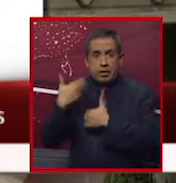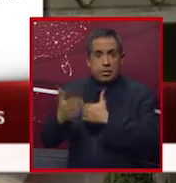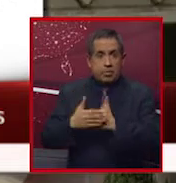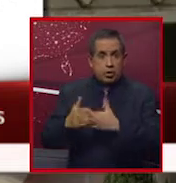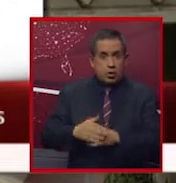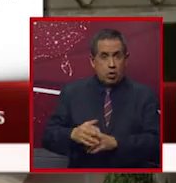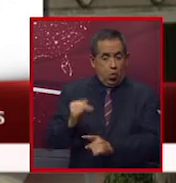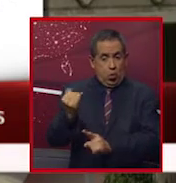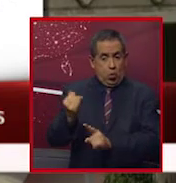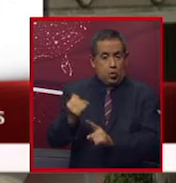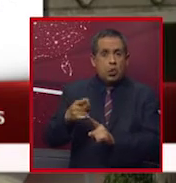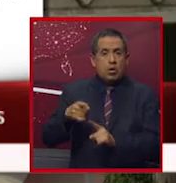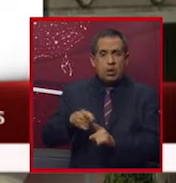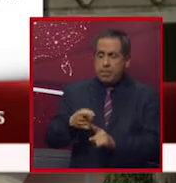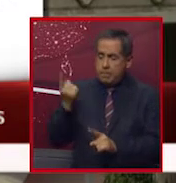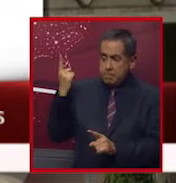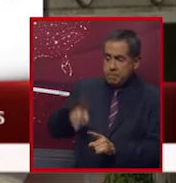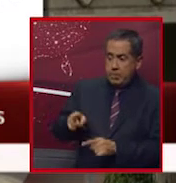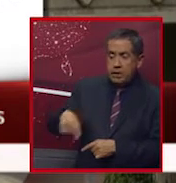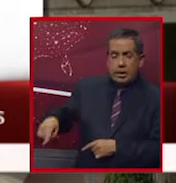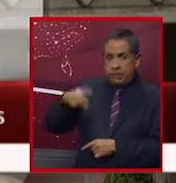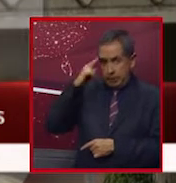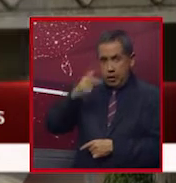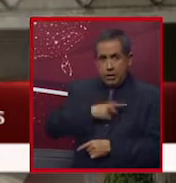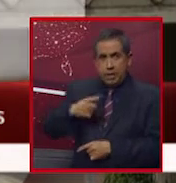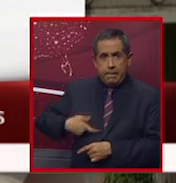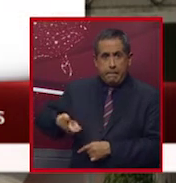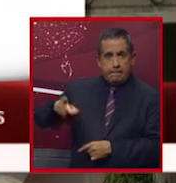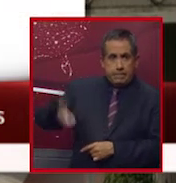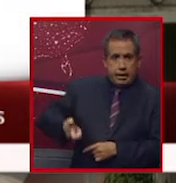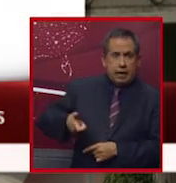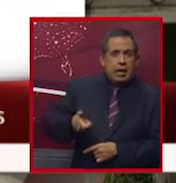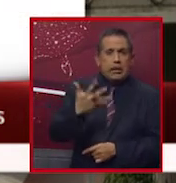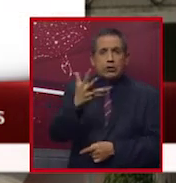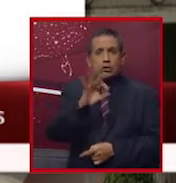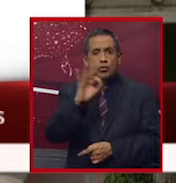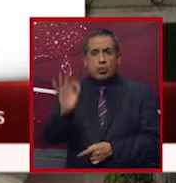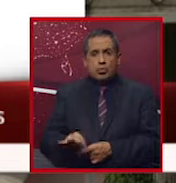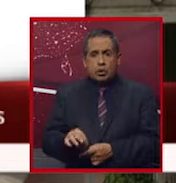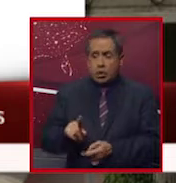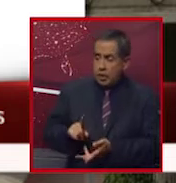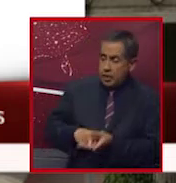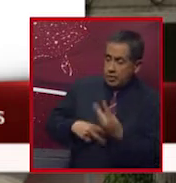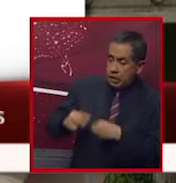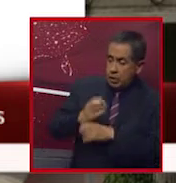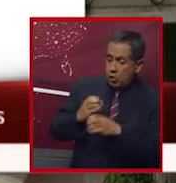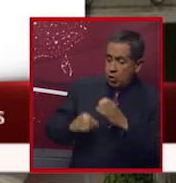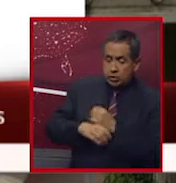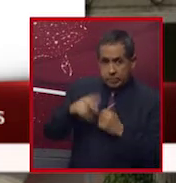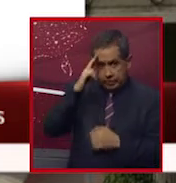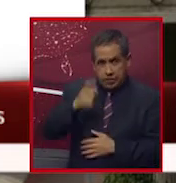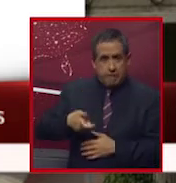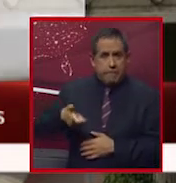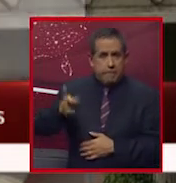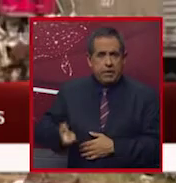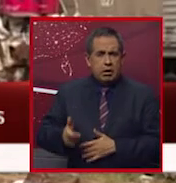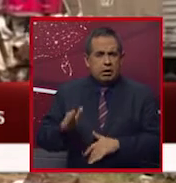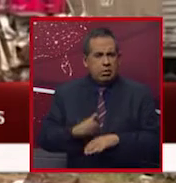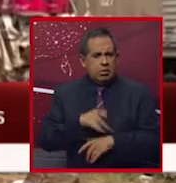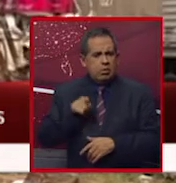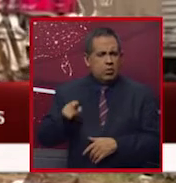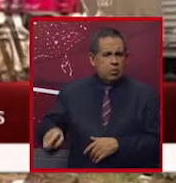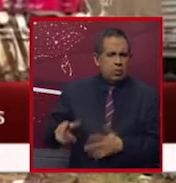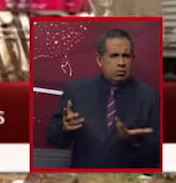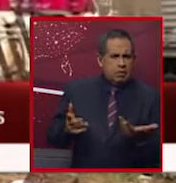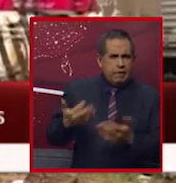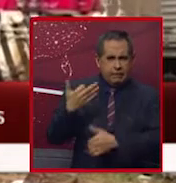junio, su gobierno impondrá aranceles del 5% a los productos de origen mexicano, porque considera que México